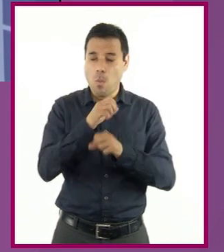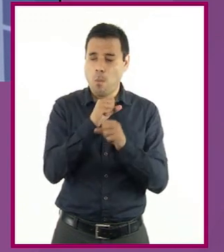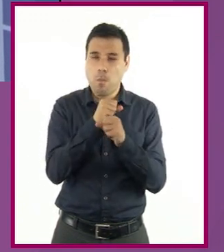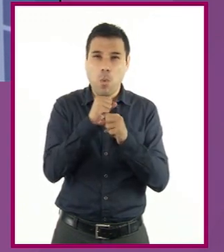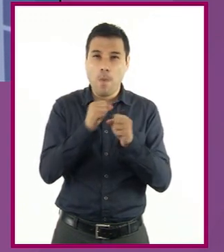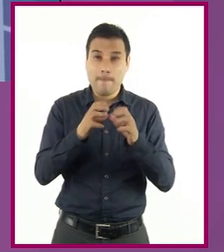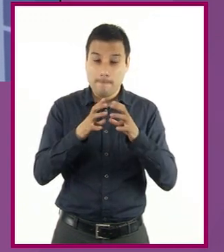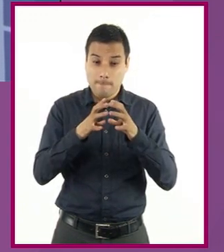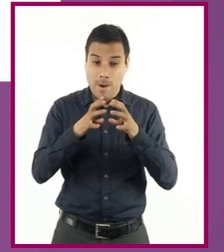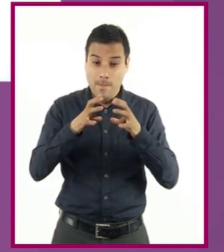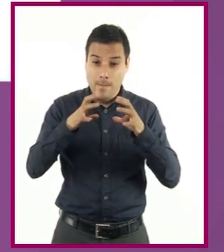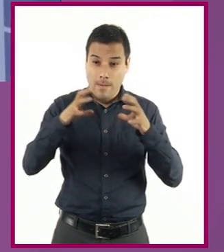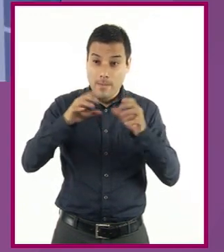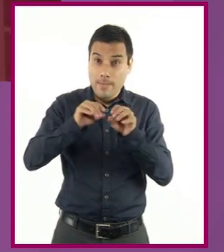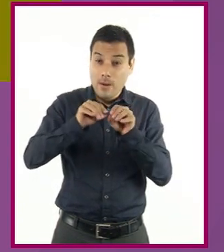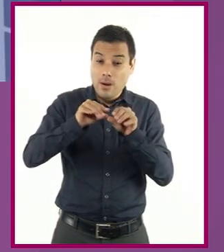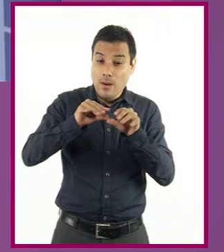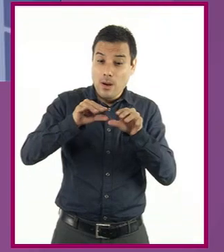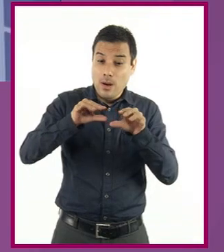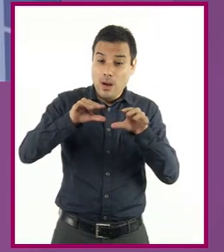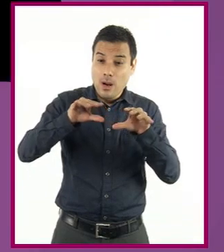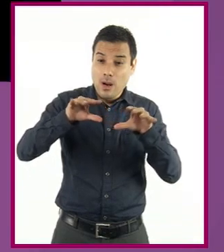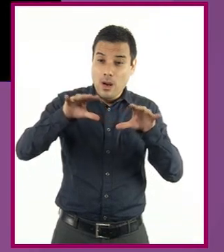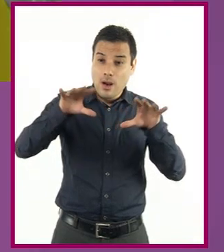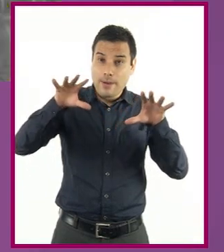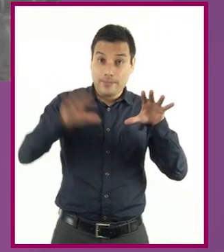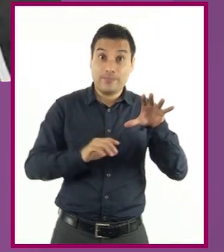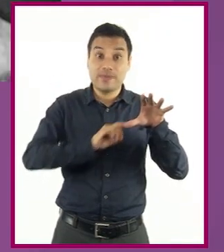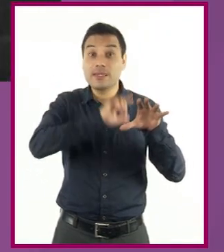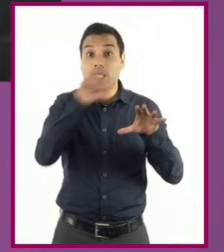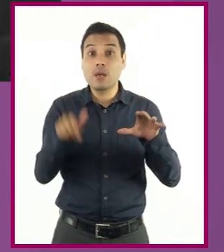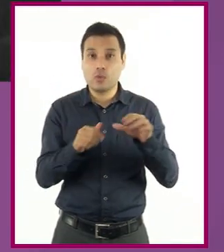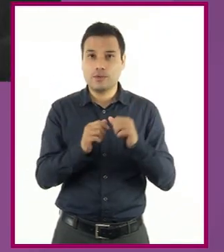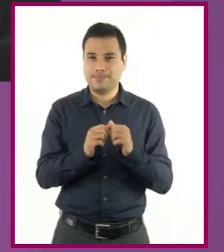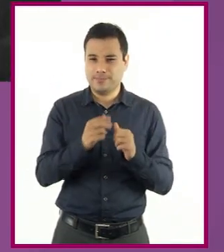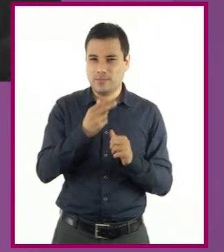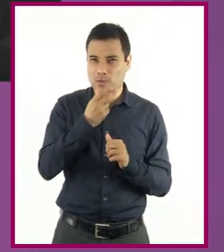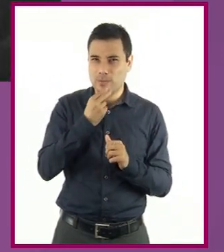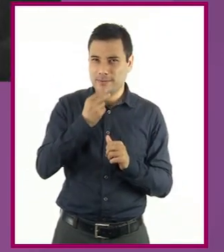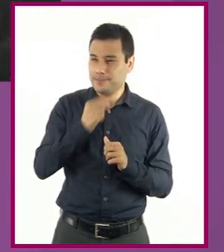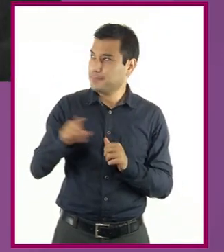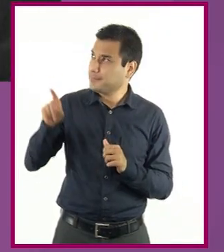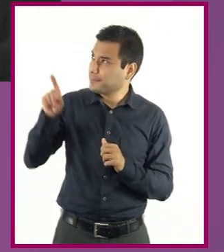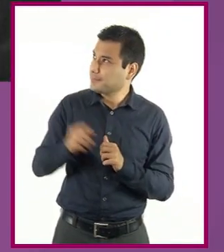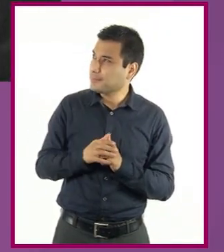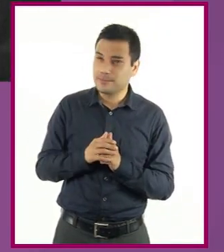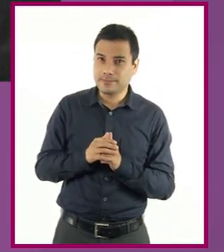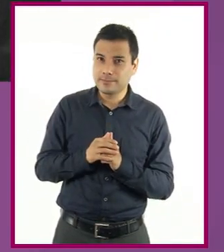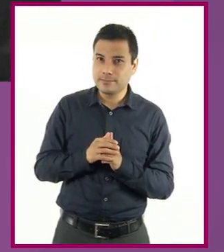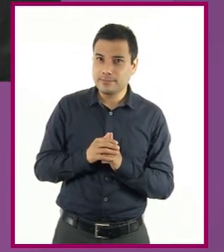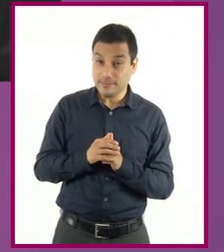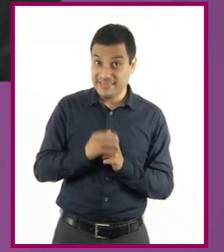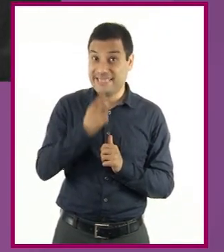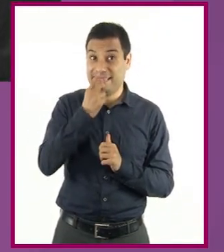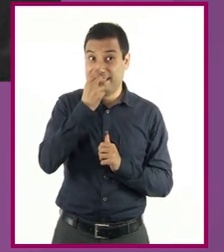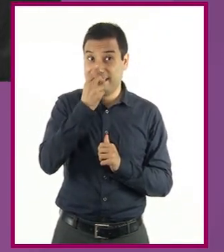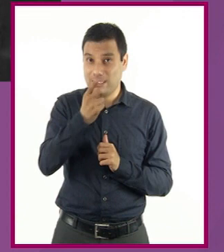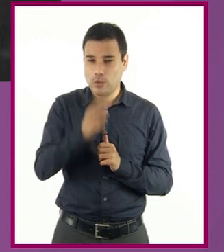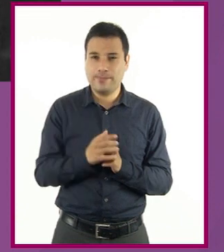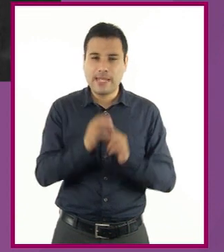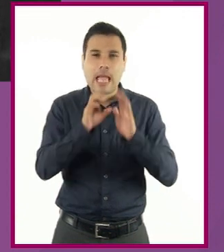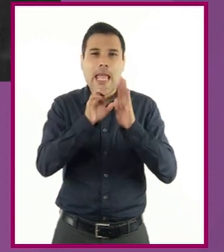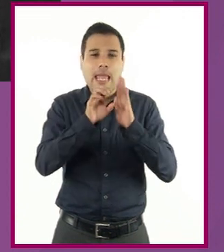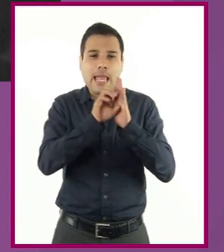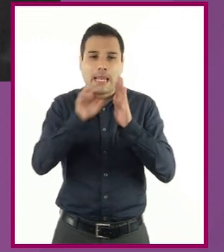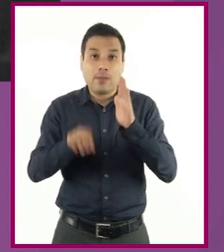la cual se expandió en varias direcciones. Después, el astrofísico ucraniano George Gamow puntualizó que si el universo